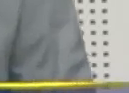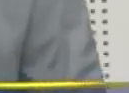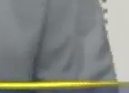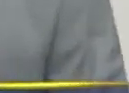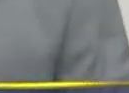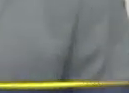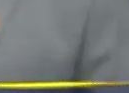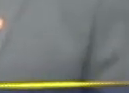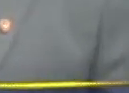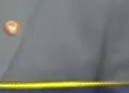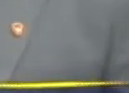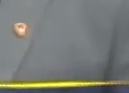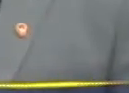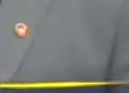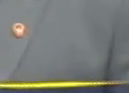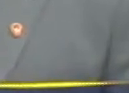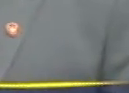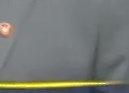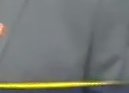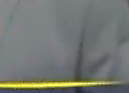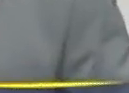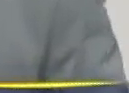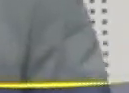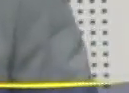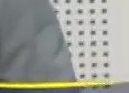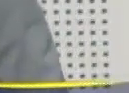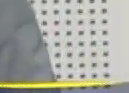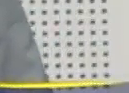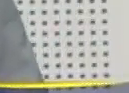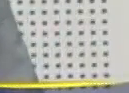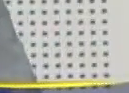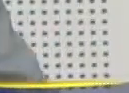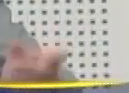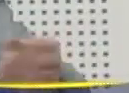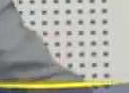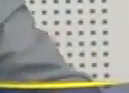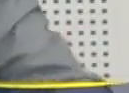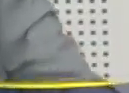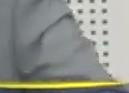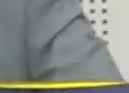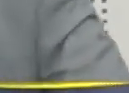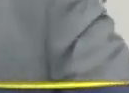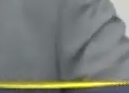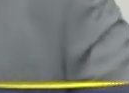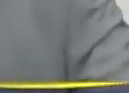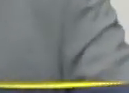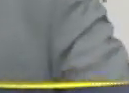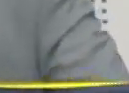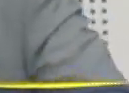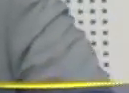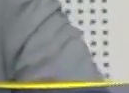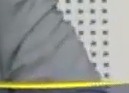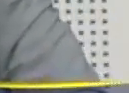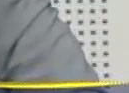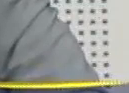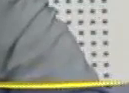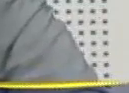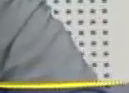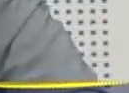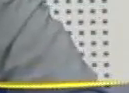agradecemos profundamente. Reiteramos una vez más el más resuelto apoyo al presidente Nicolás Maduro